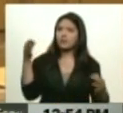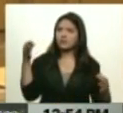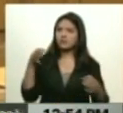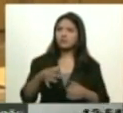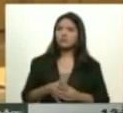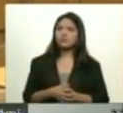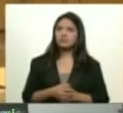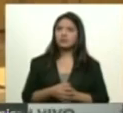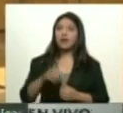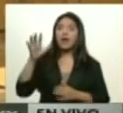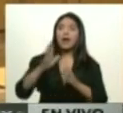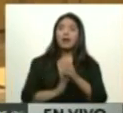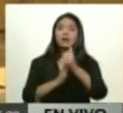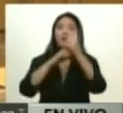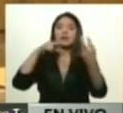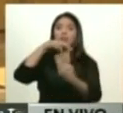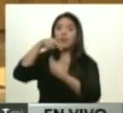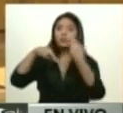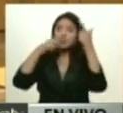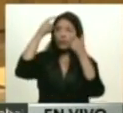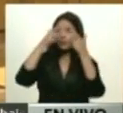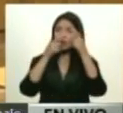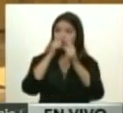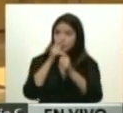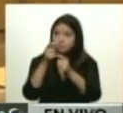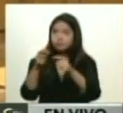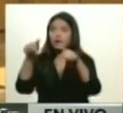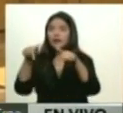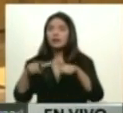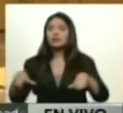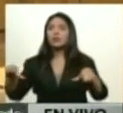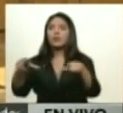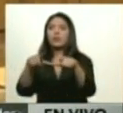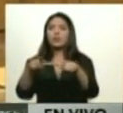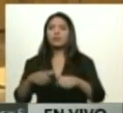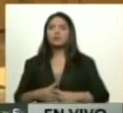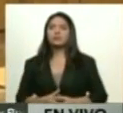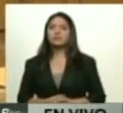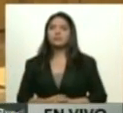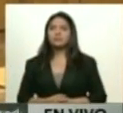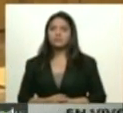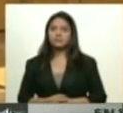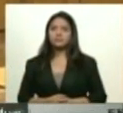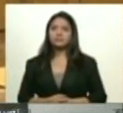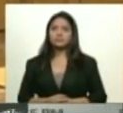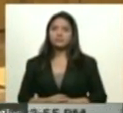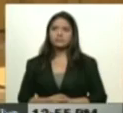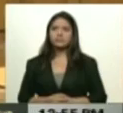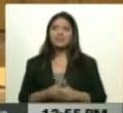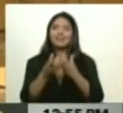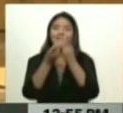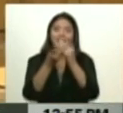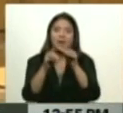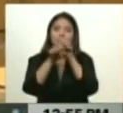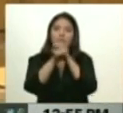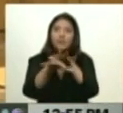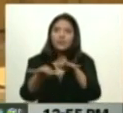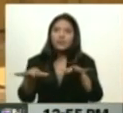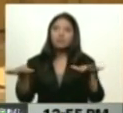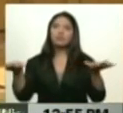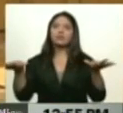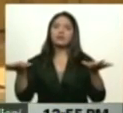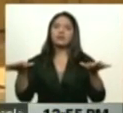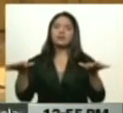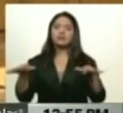comandante de la Revolución Bolivariana que reivindico en este espacio, cuando democratizó y se atrevió a